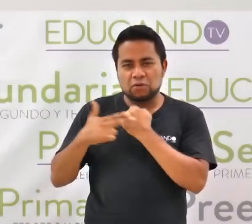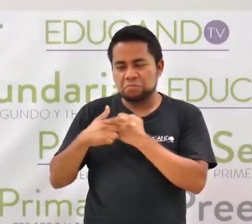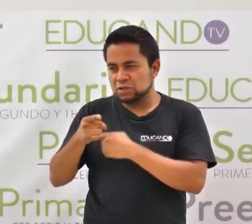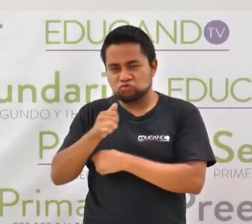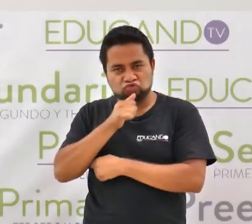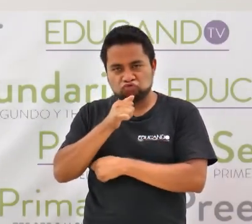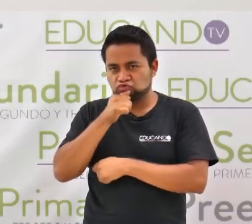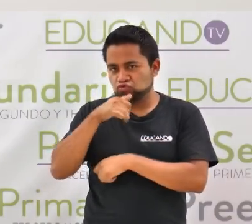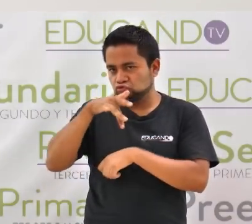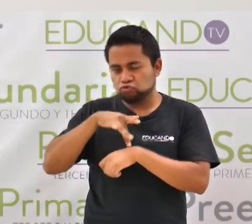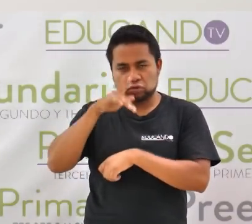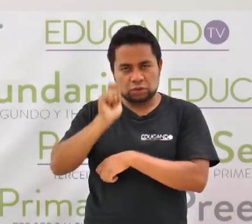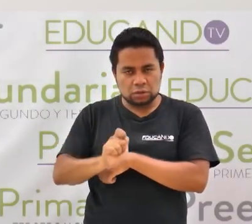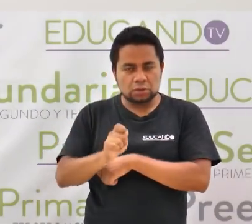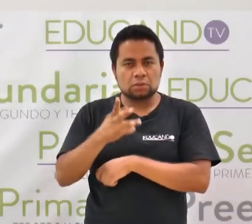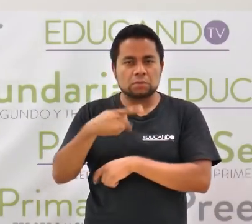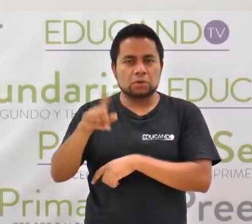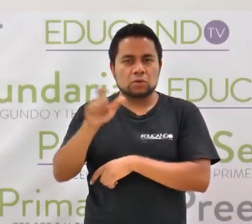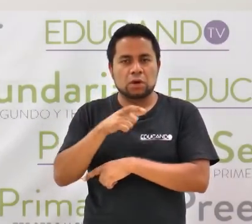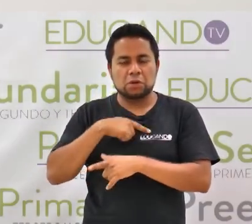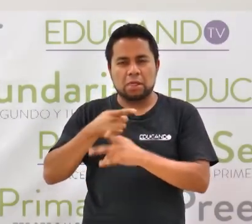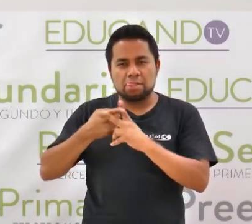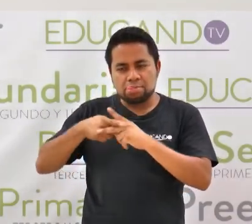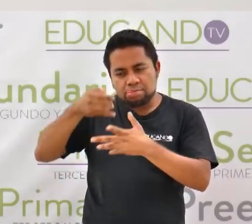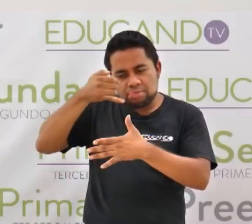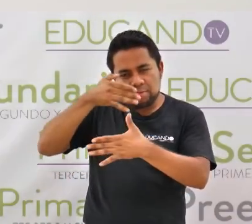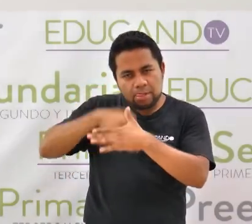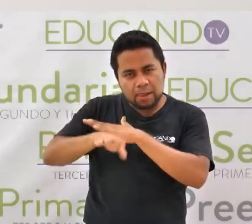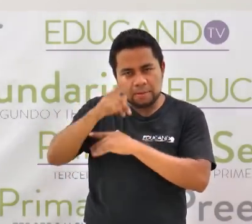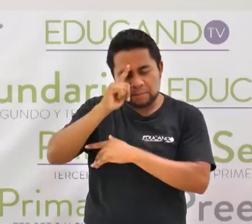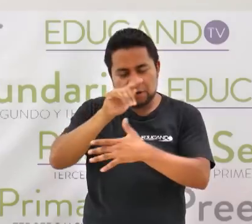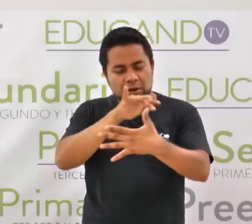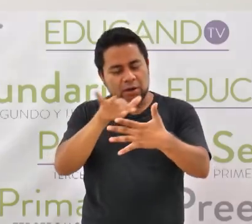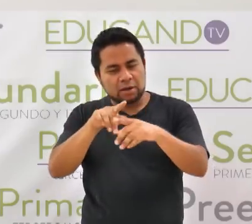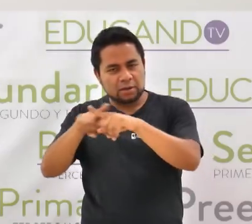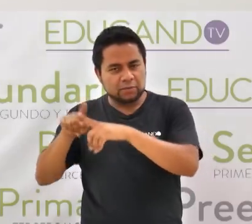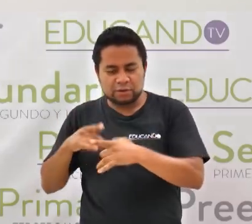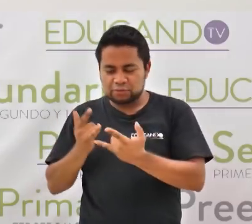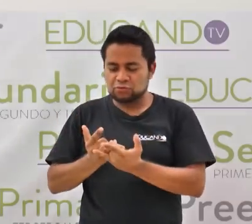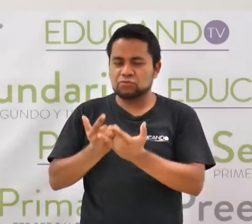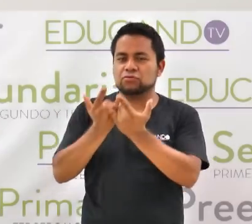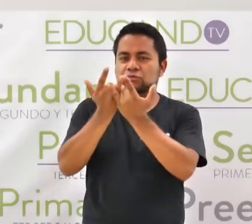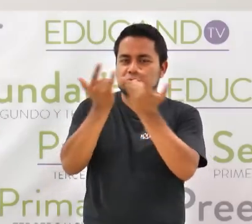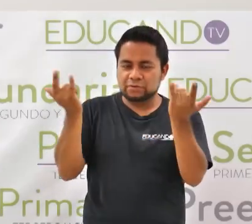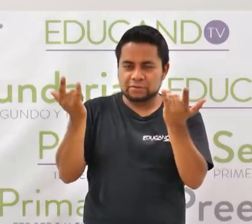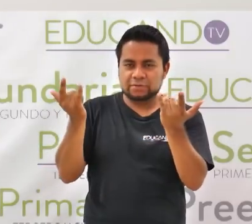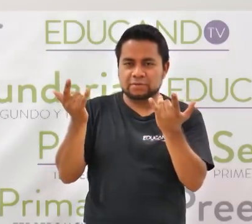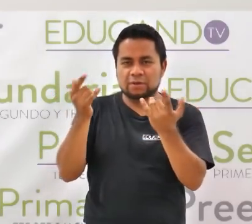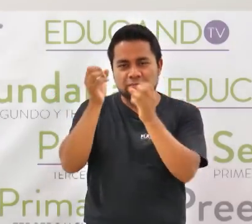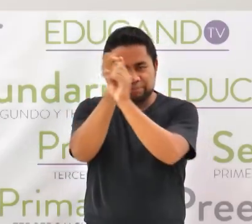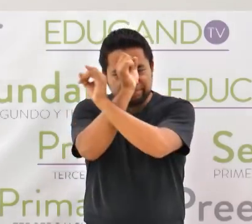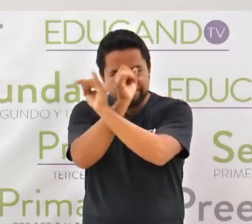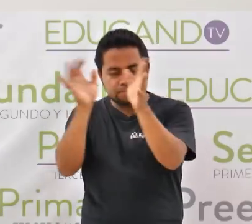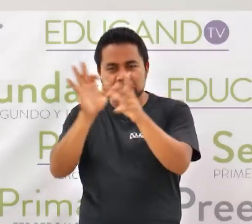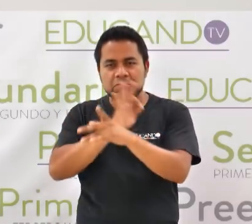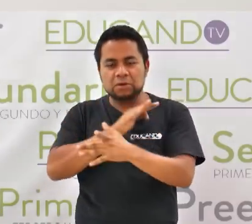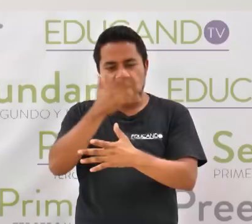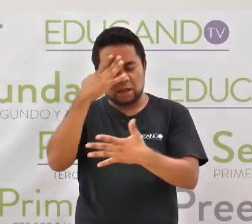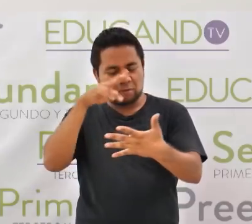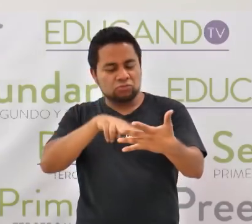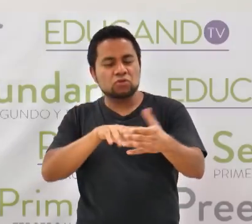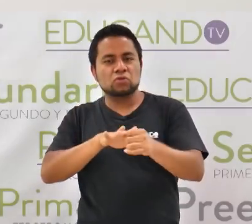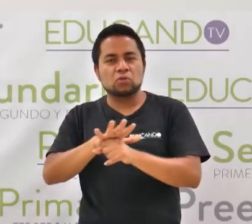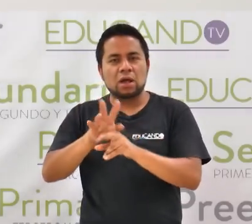que no estamos acostumbrados, pero que cuando nos introducimos a leer las historietas podemos percatarnos